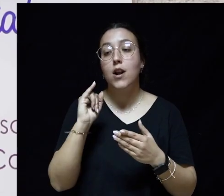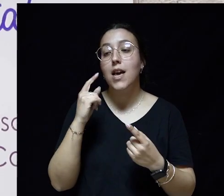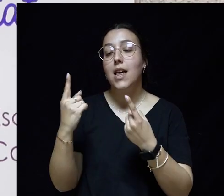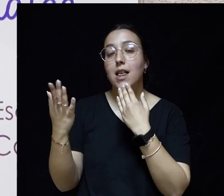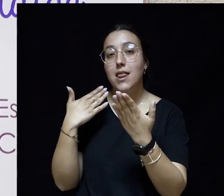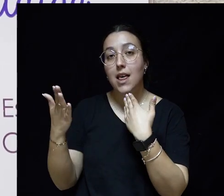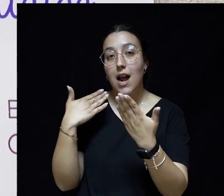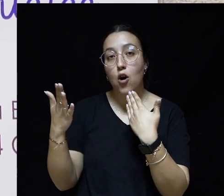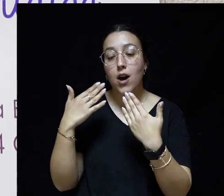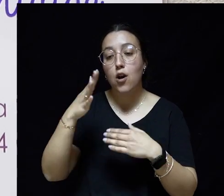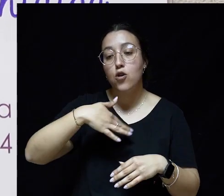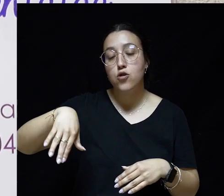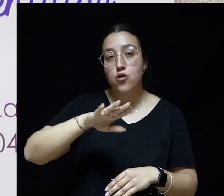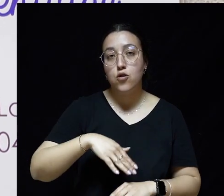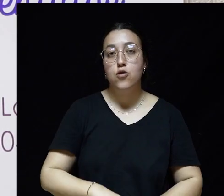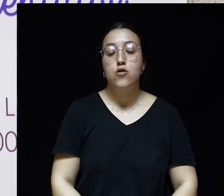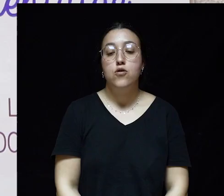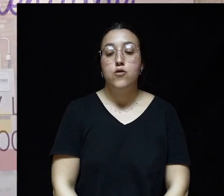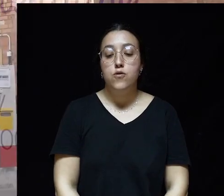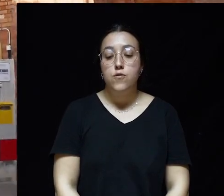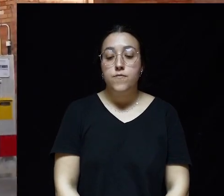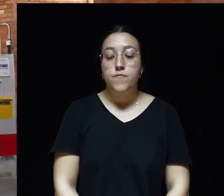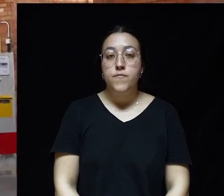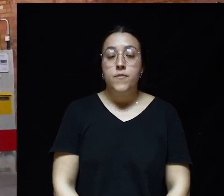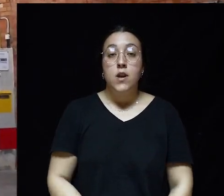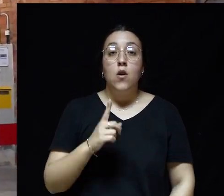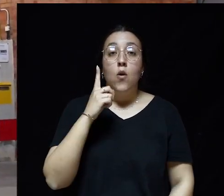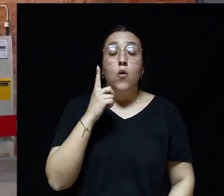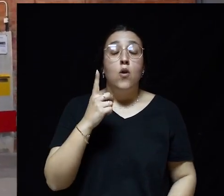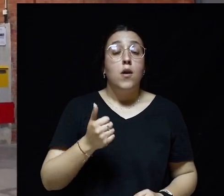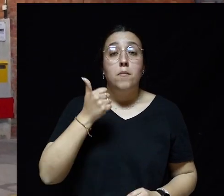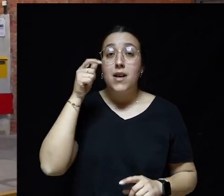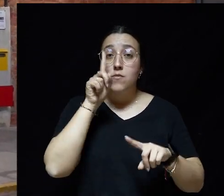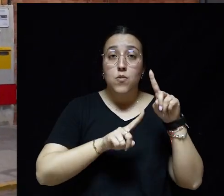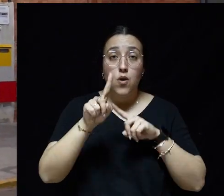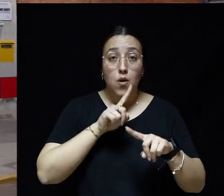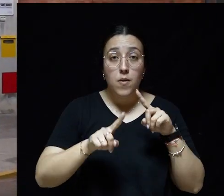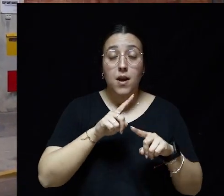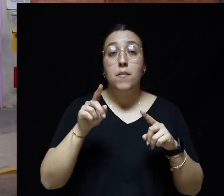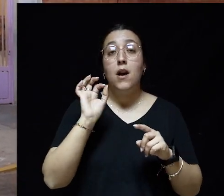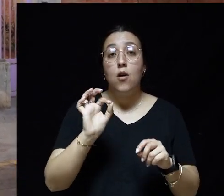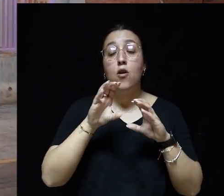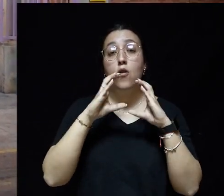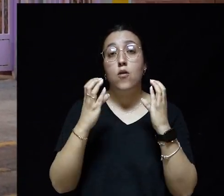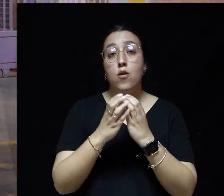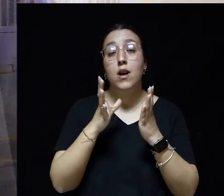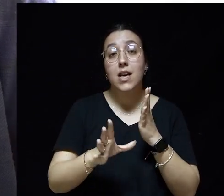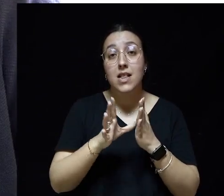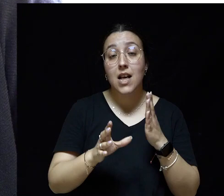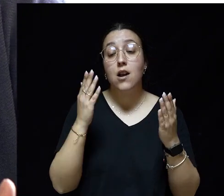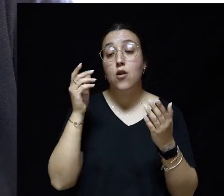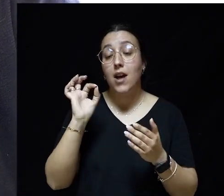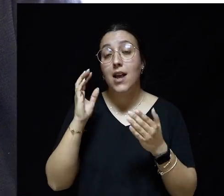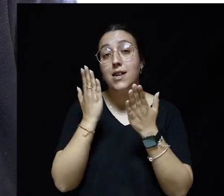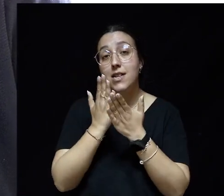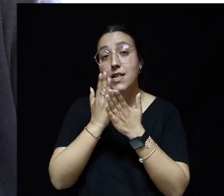y no un liderazgo jerárquico. Uno de los grandes errores que ha habido con el pueblo gitano en el sistema